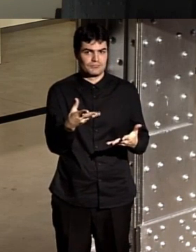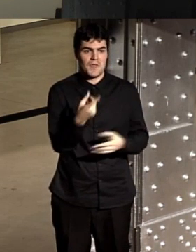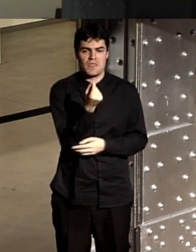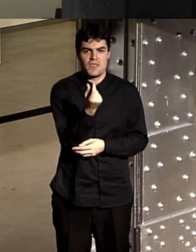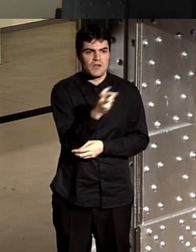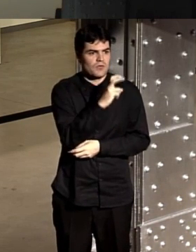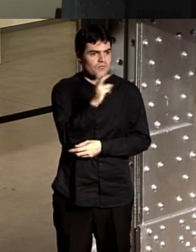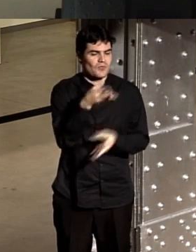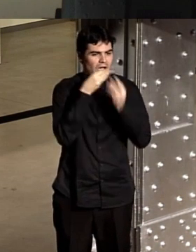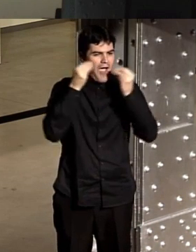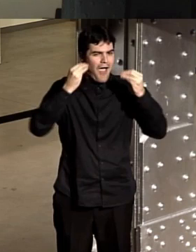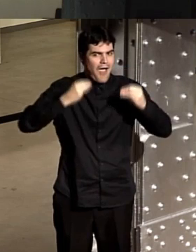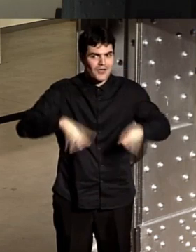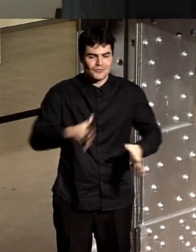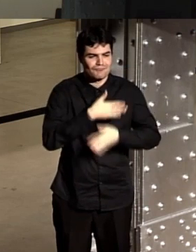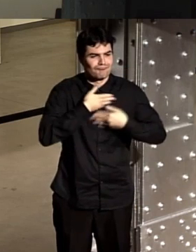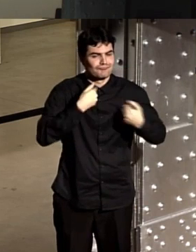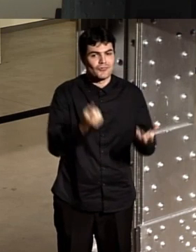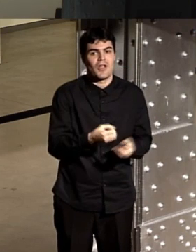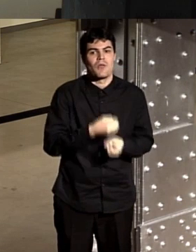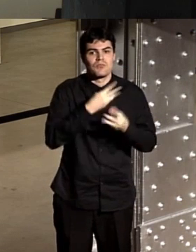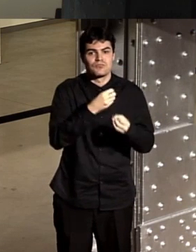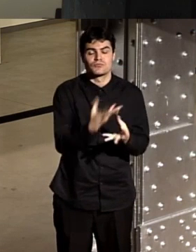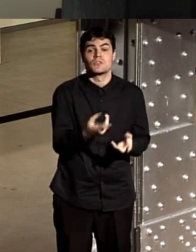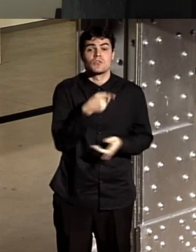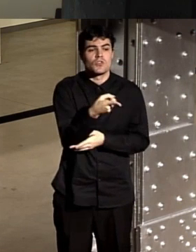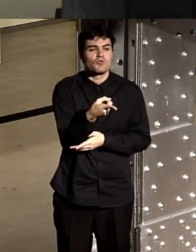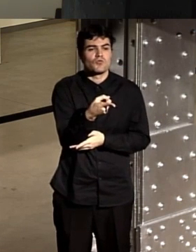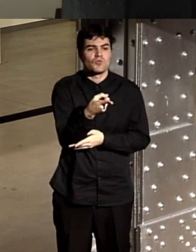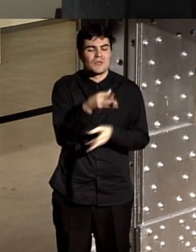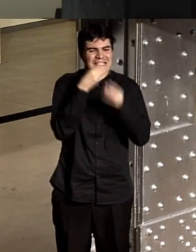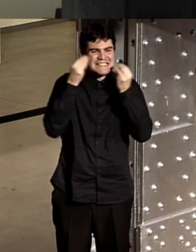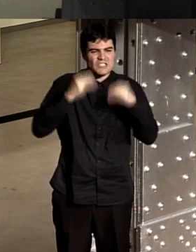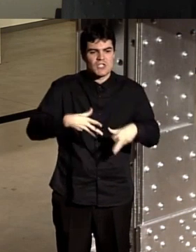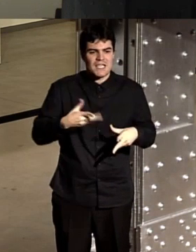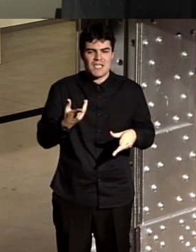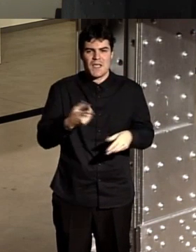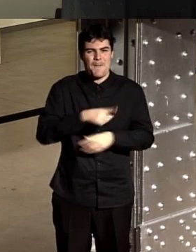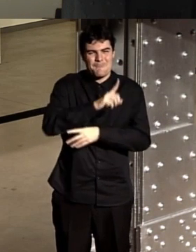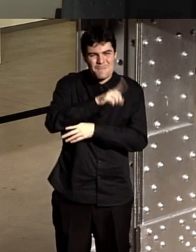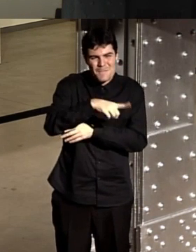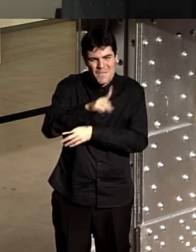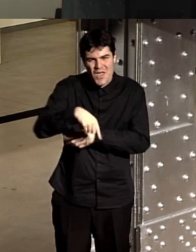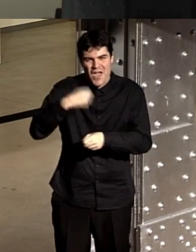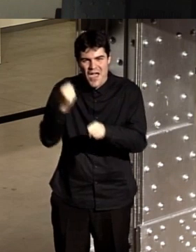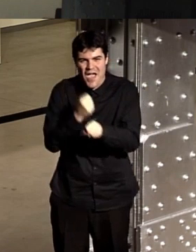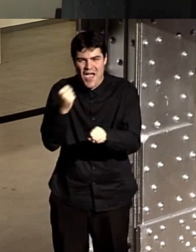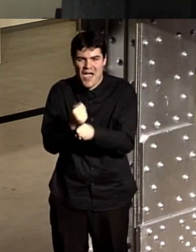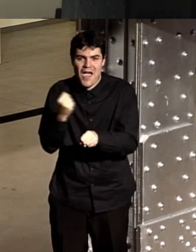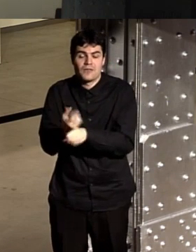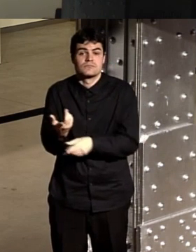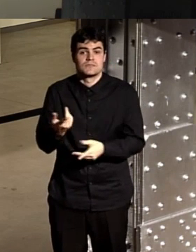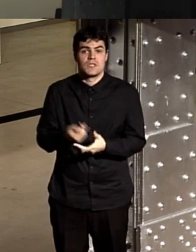una gran historia. ¿Te gustaría alguna gran historia a la que podías dedicar meses? Yo no sé, tal